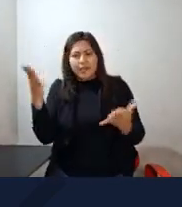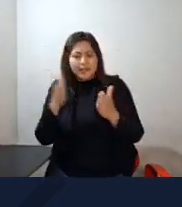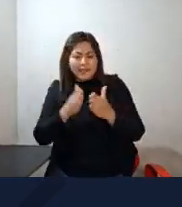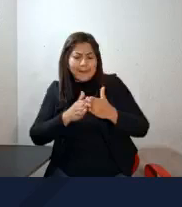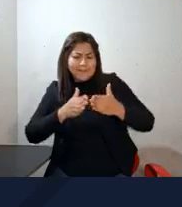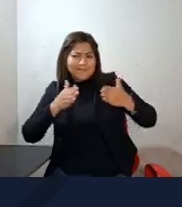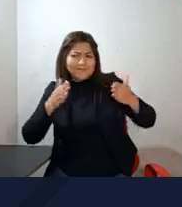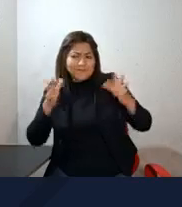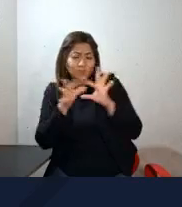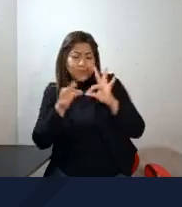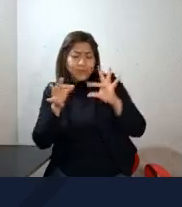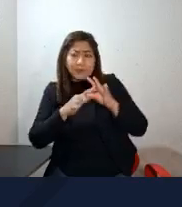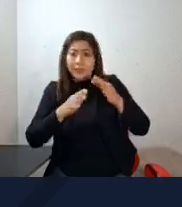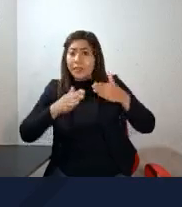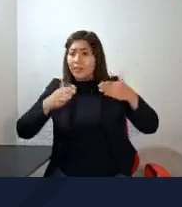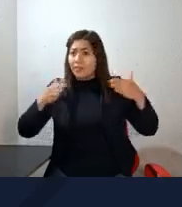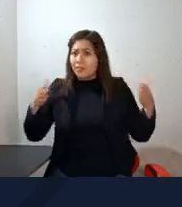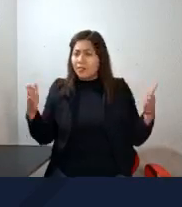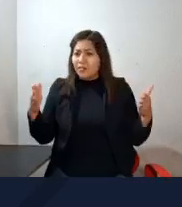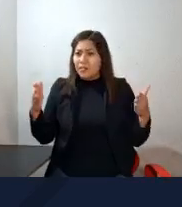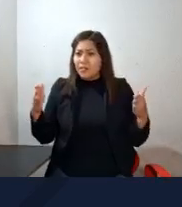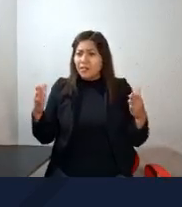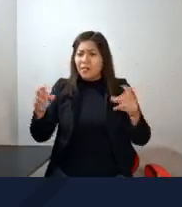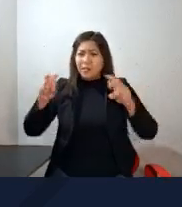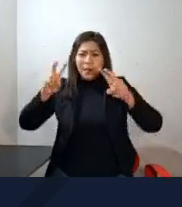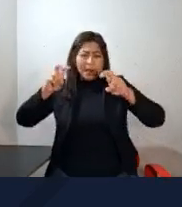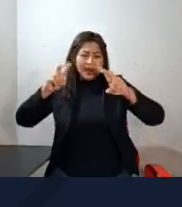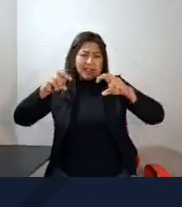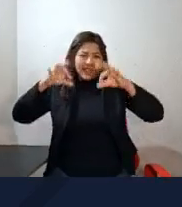con relación a ese caso en concreto.